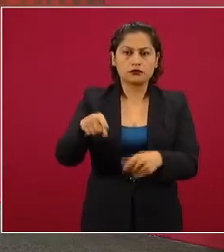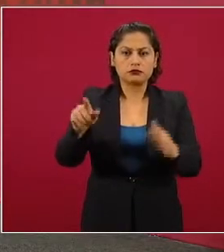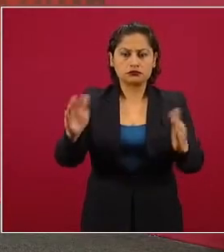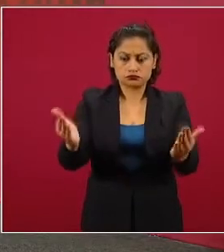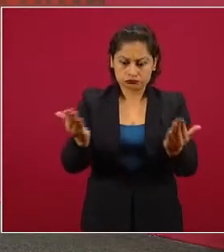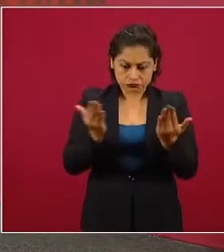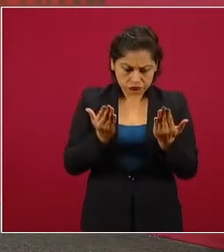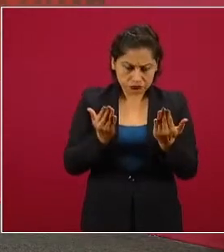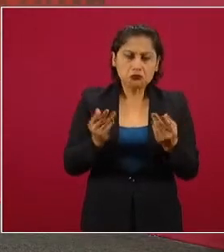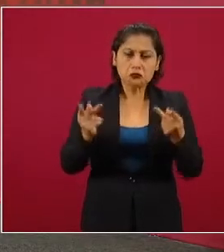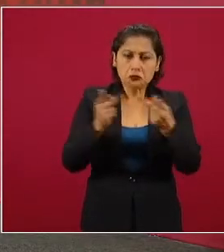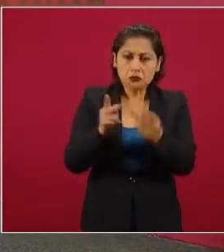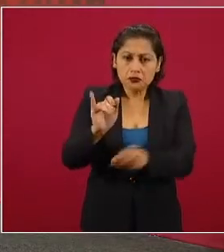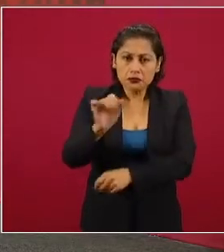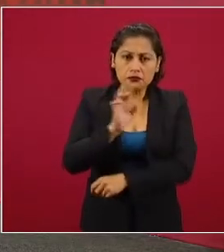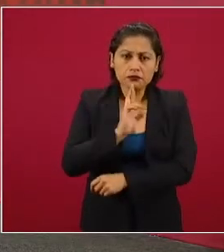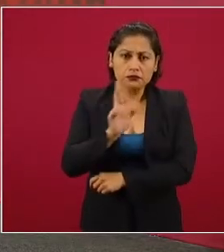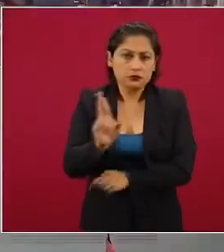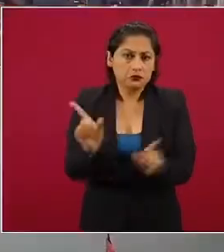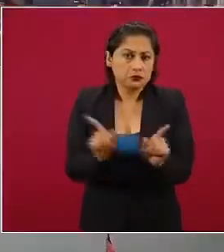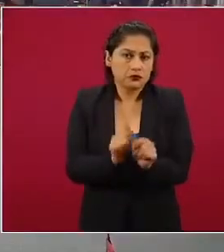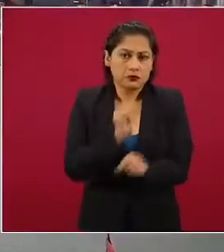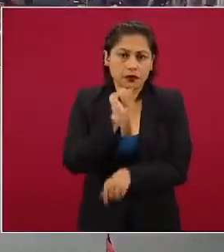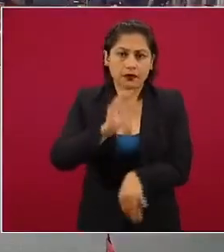que así ocurre. Gracias.